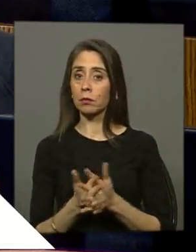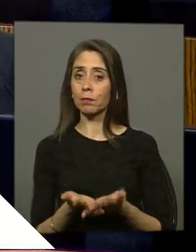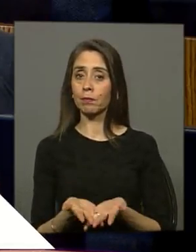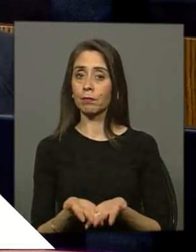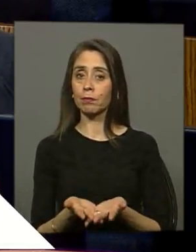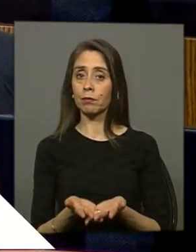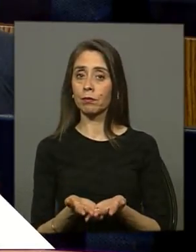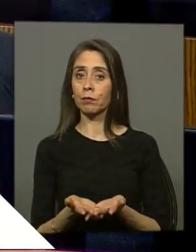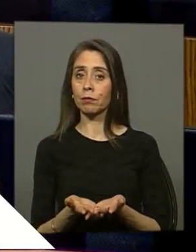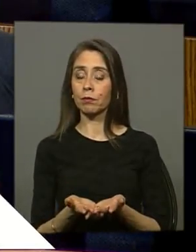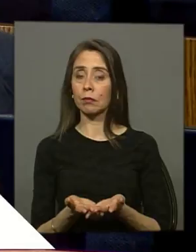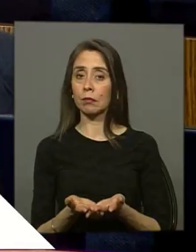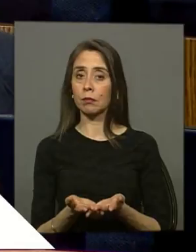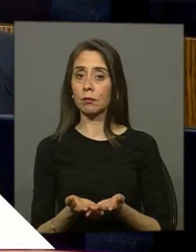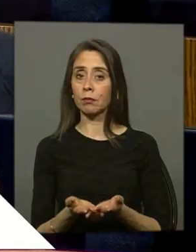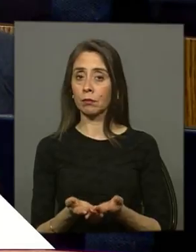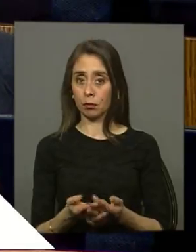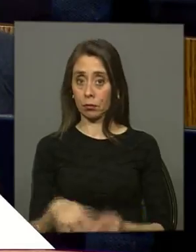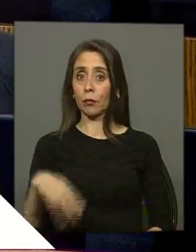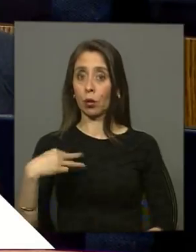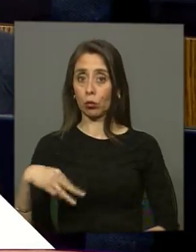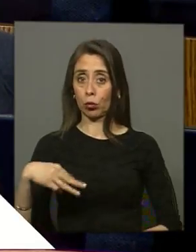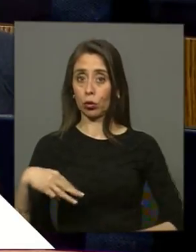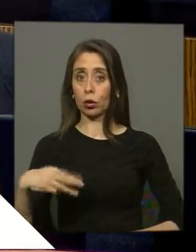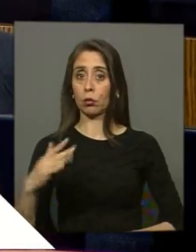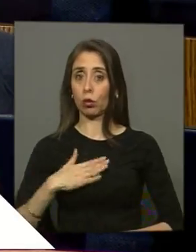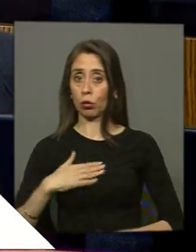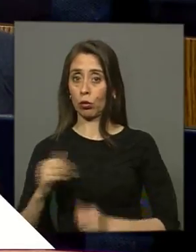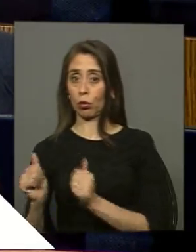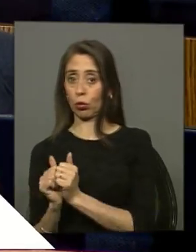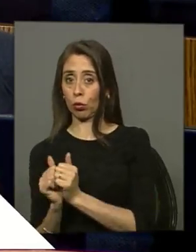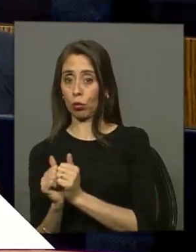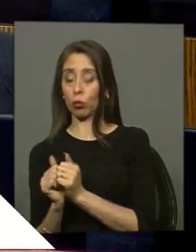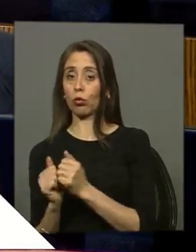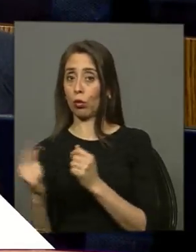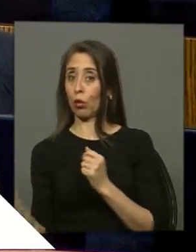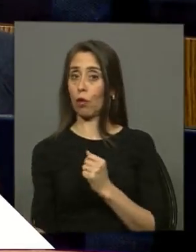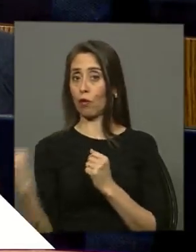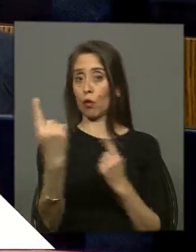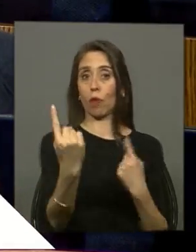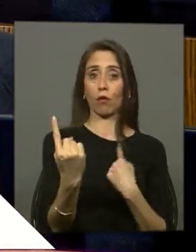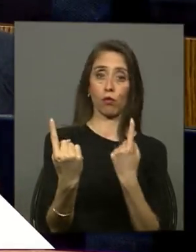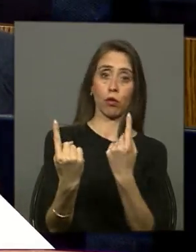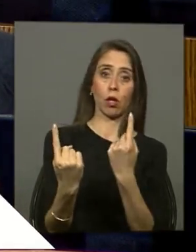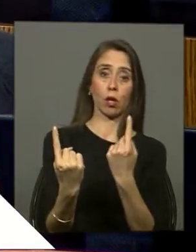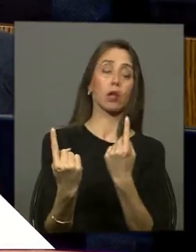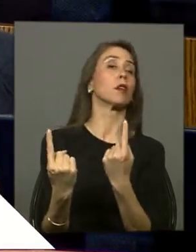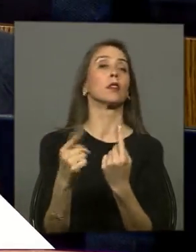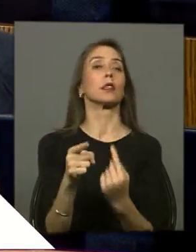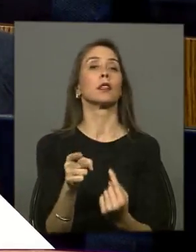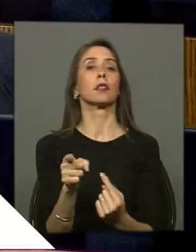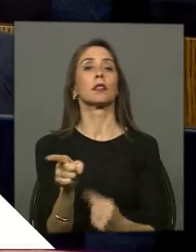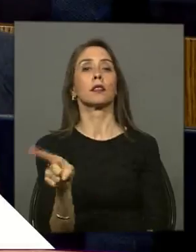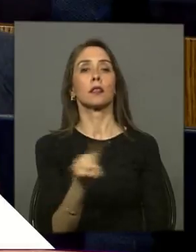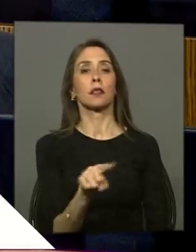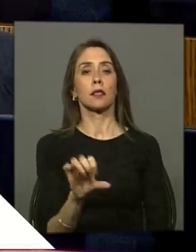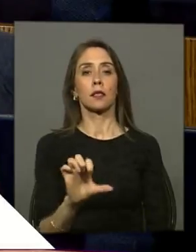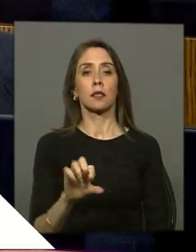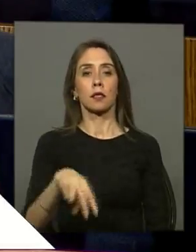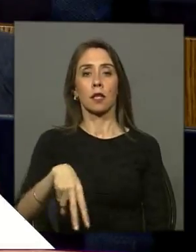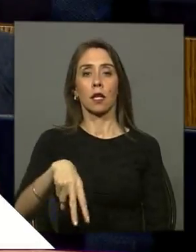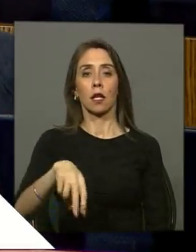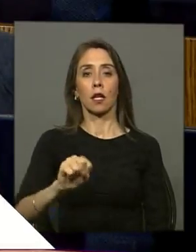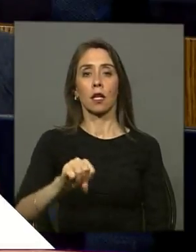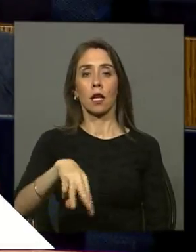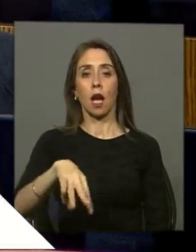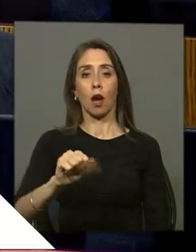hemos acudido la municipalidad y yo también lo estoy diciendo por mi lado queremos acudir al servicio nacional de adultos mayores